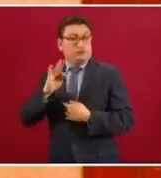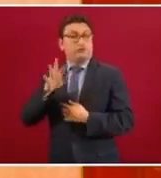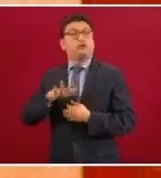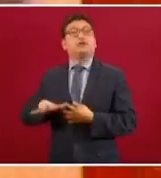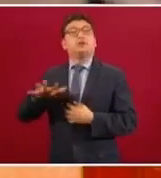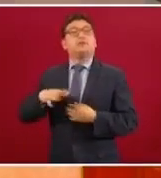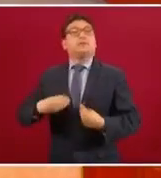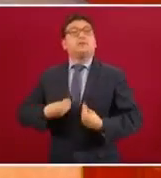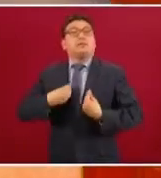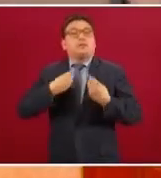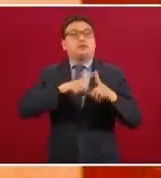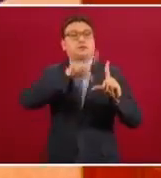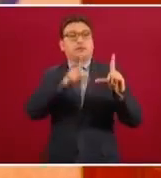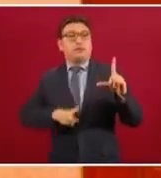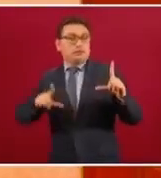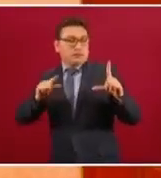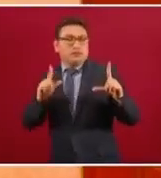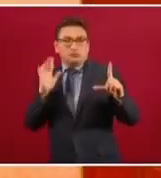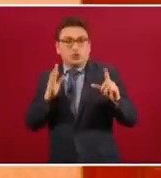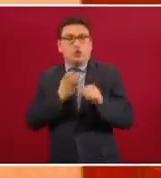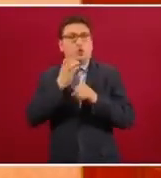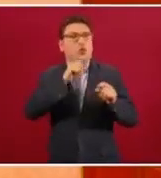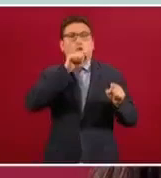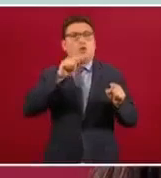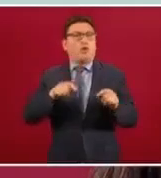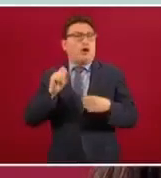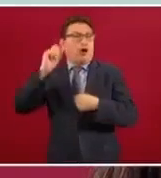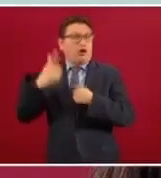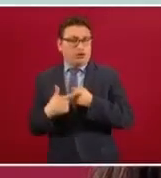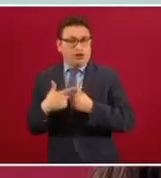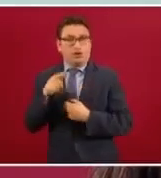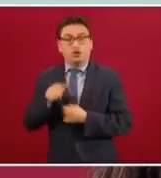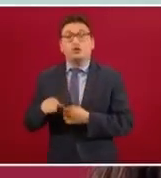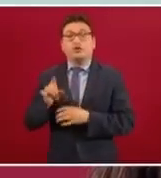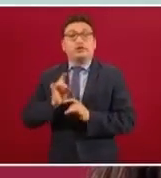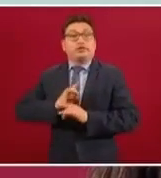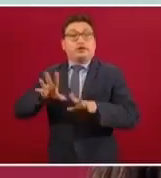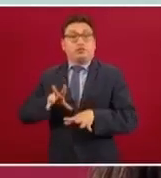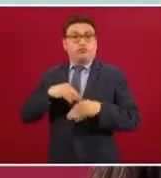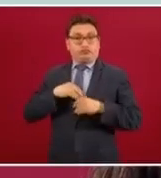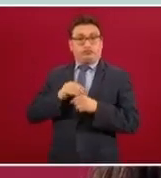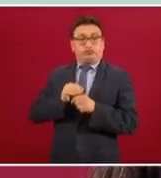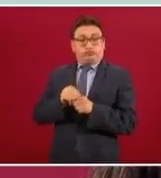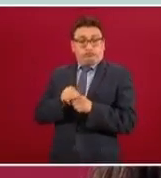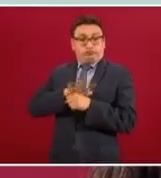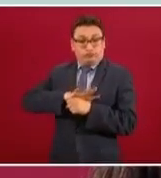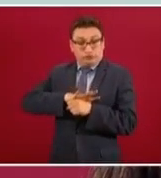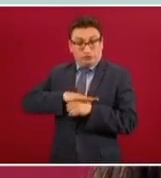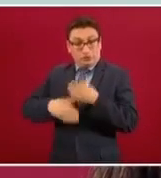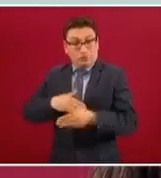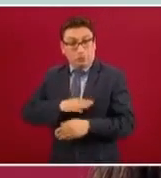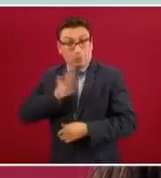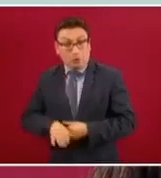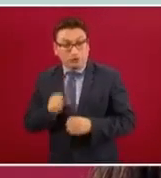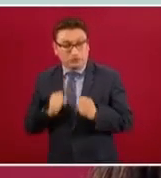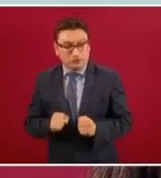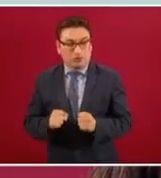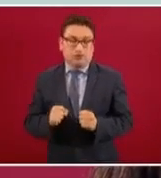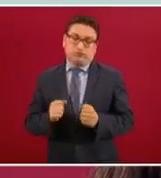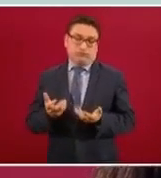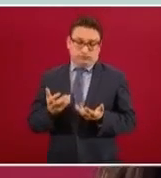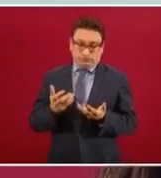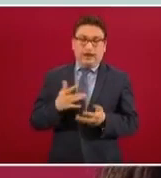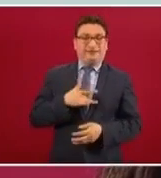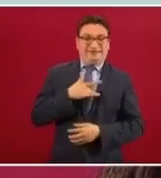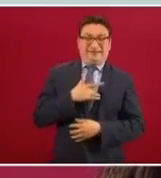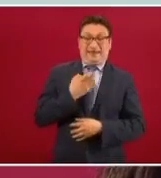vive en el país o que vive en cada una de estas entidades federativas le dé COVID y resulte en muerte. Afortunadamente, y esto es